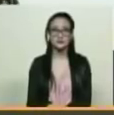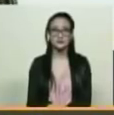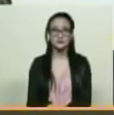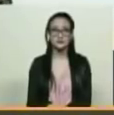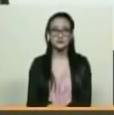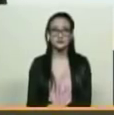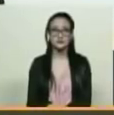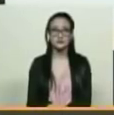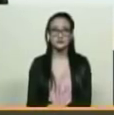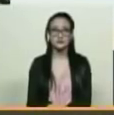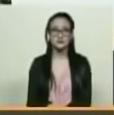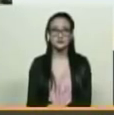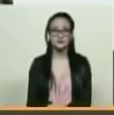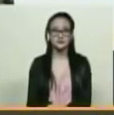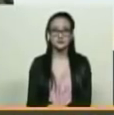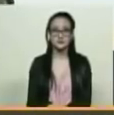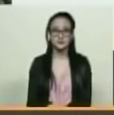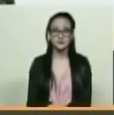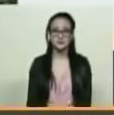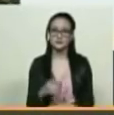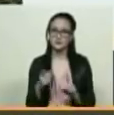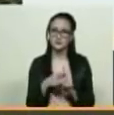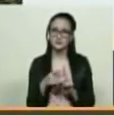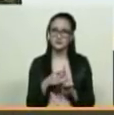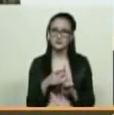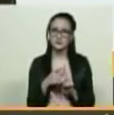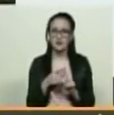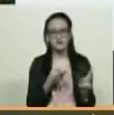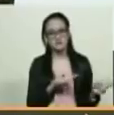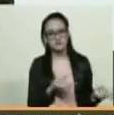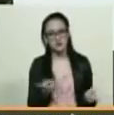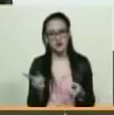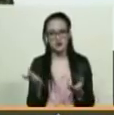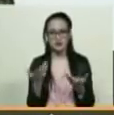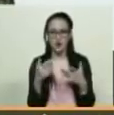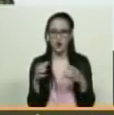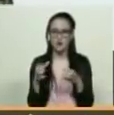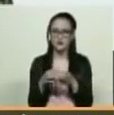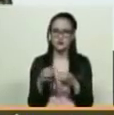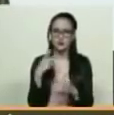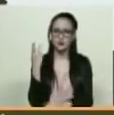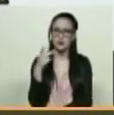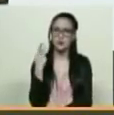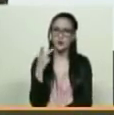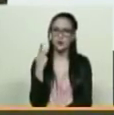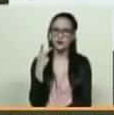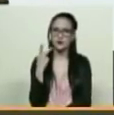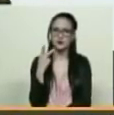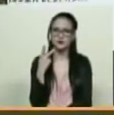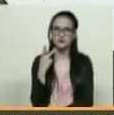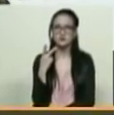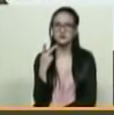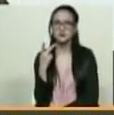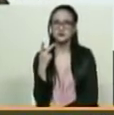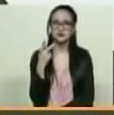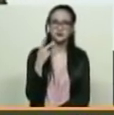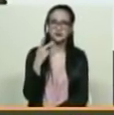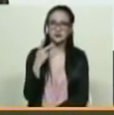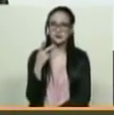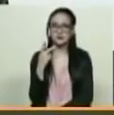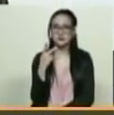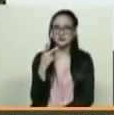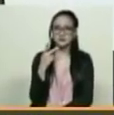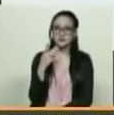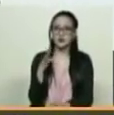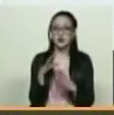En primer lugar, queremos darle la bienvenida a las organizaciones con fines políticos, postulantes que hoy